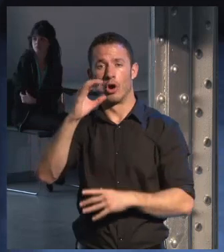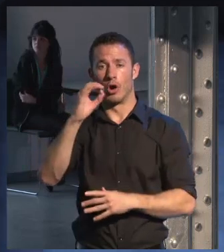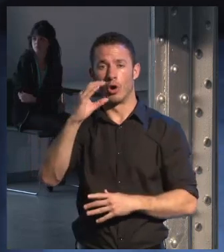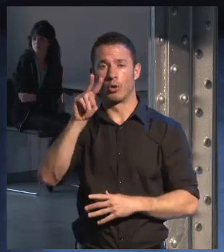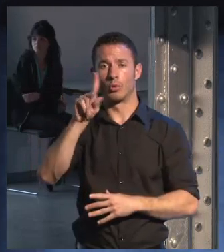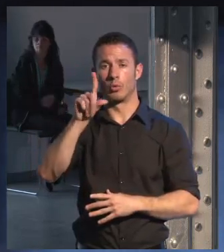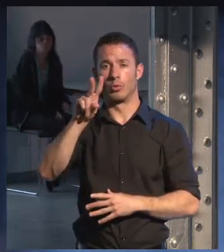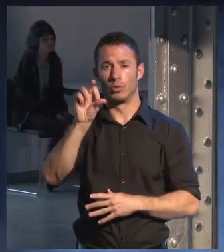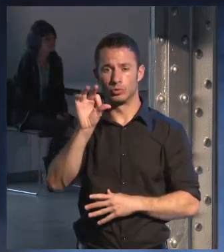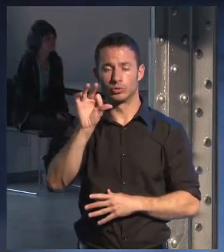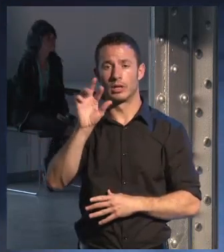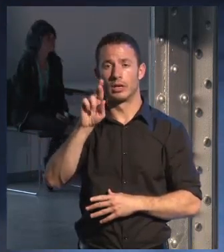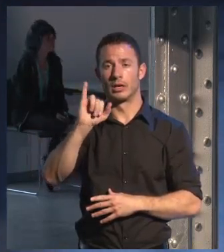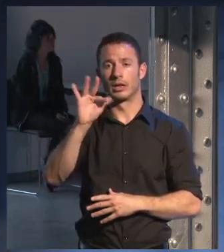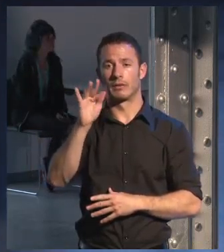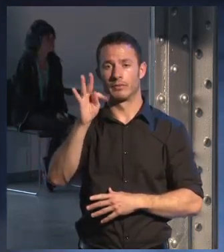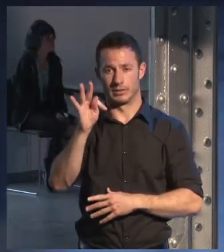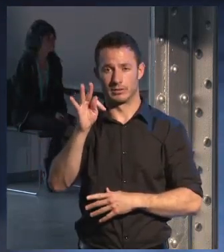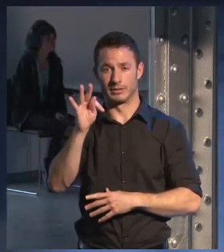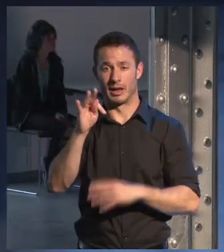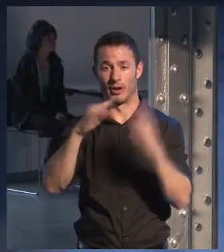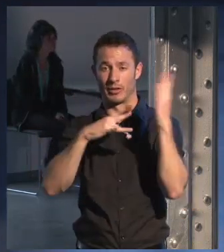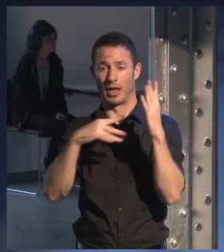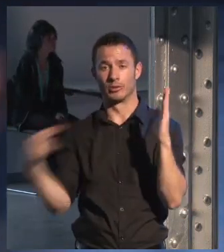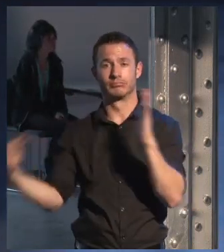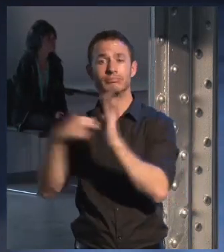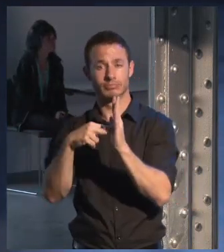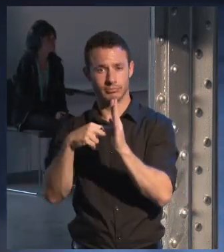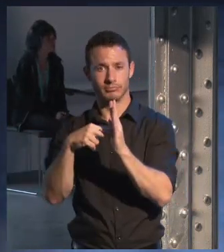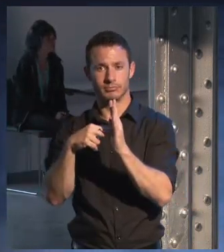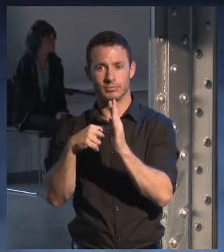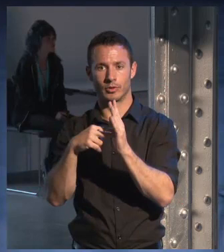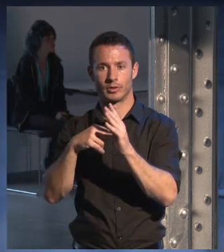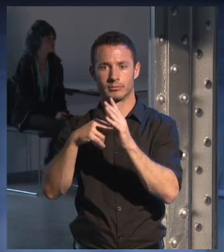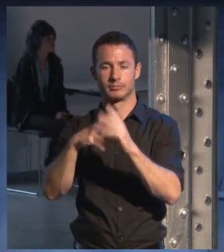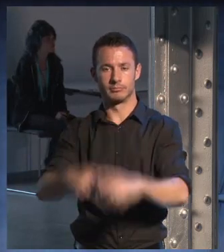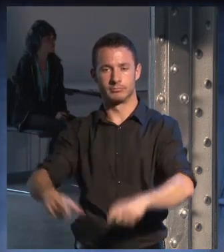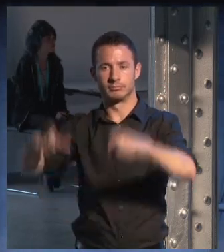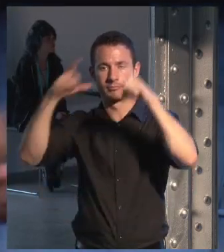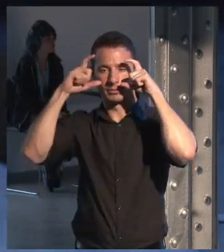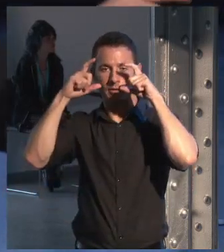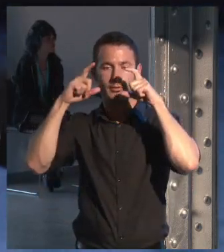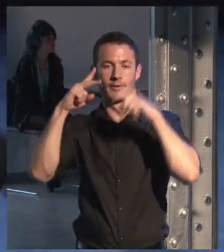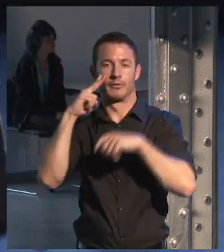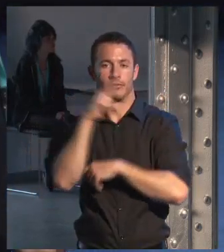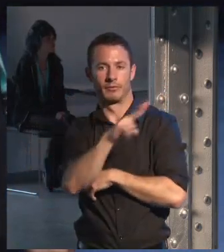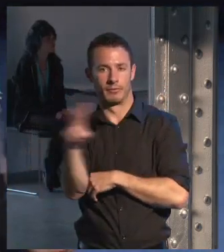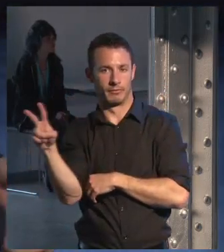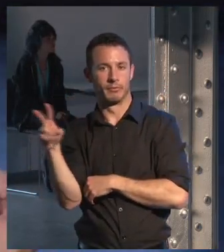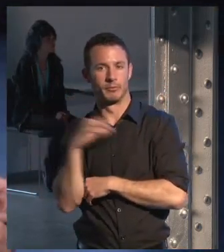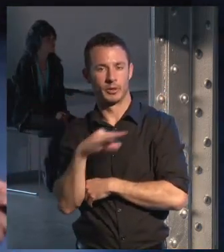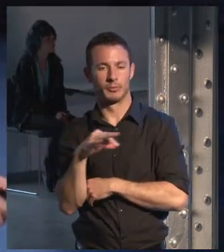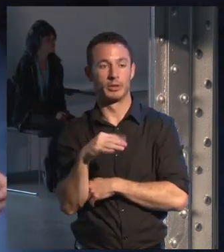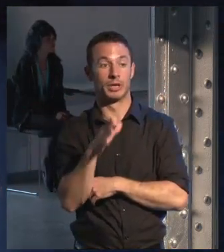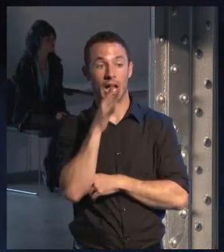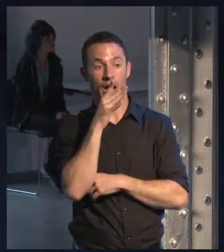virtual de Oculus, con un PC. Y entraban, habían visto todo lo que es... ¿Ya están? Vale, pues vete entregando ahí a la